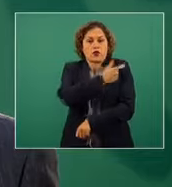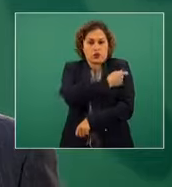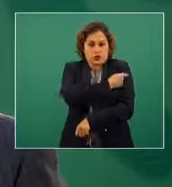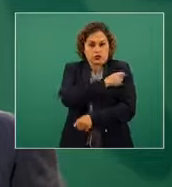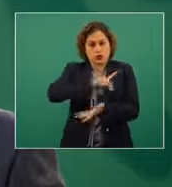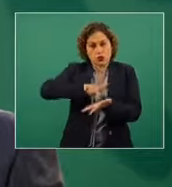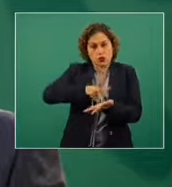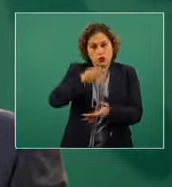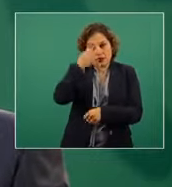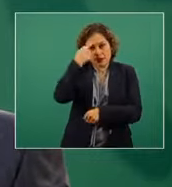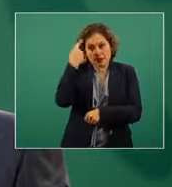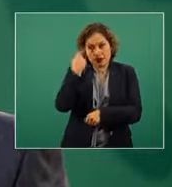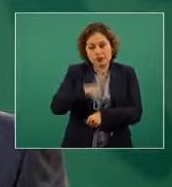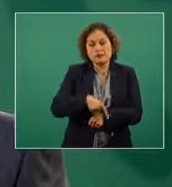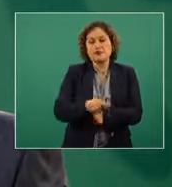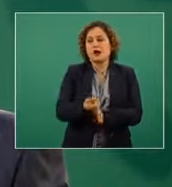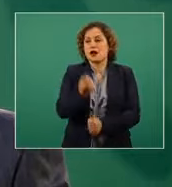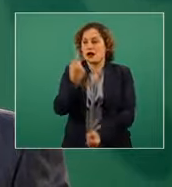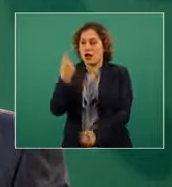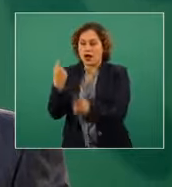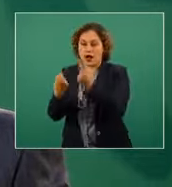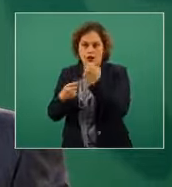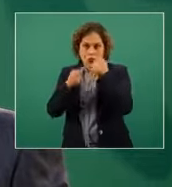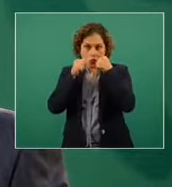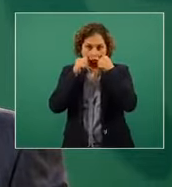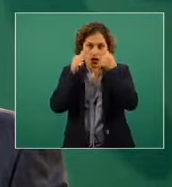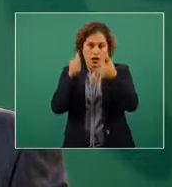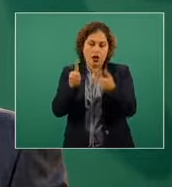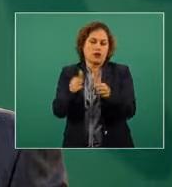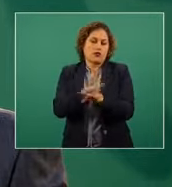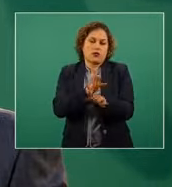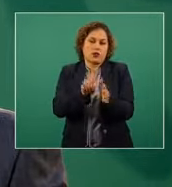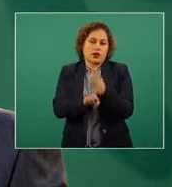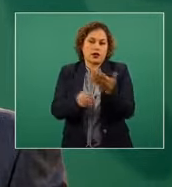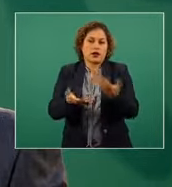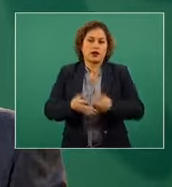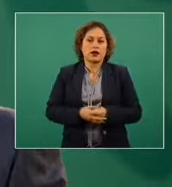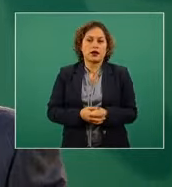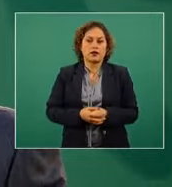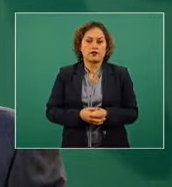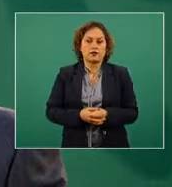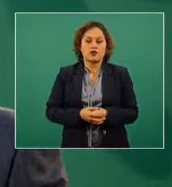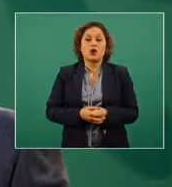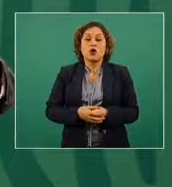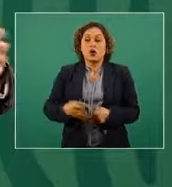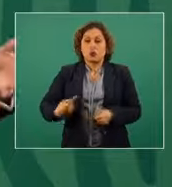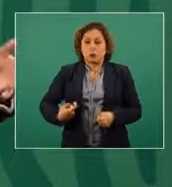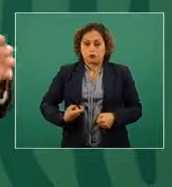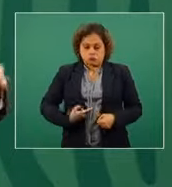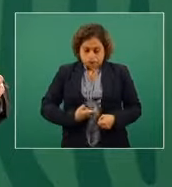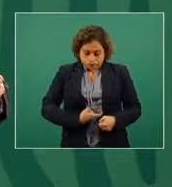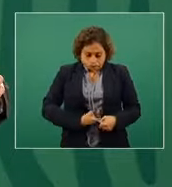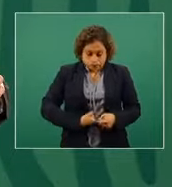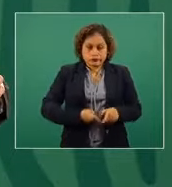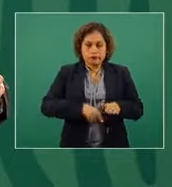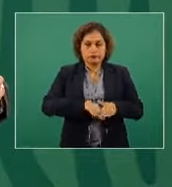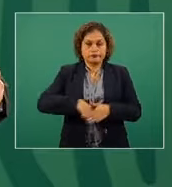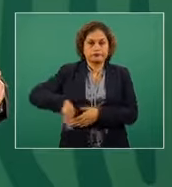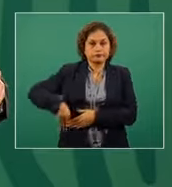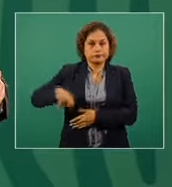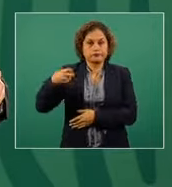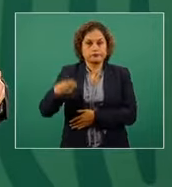preventivas o de tratamiento, como los antiparasitarios y la adición de